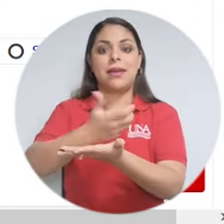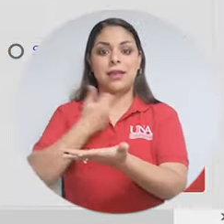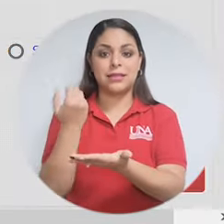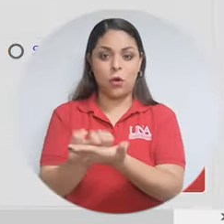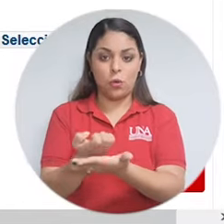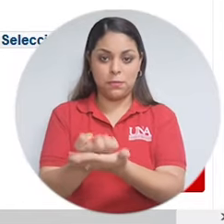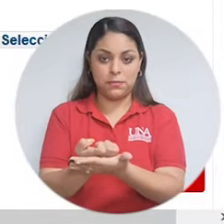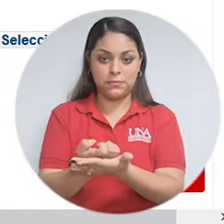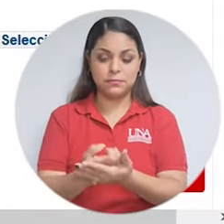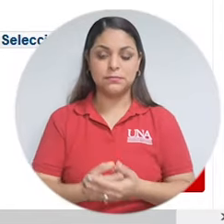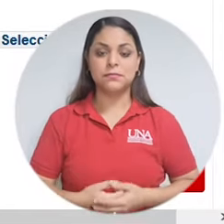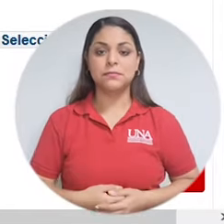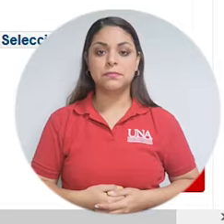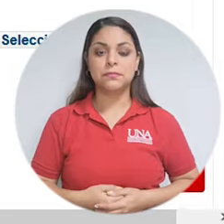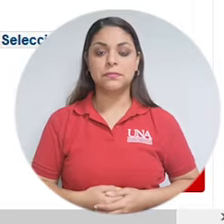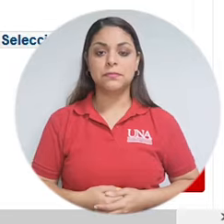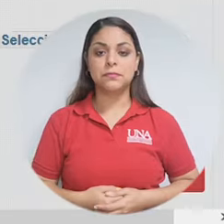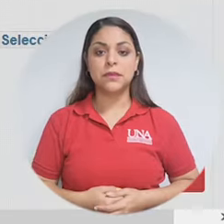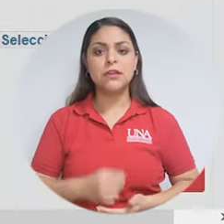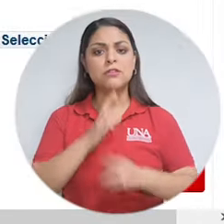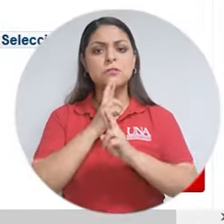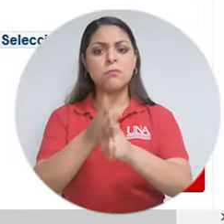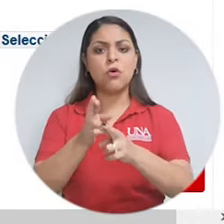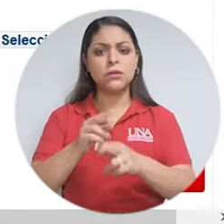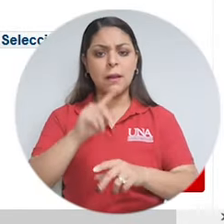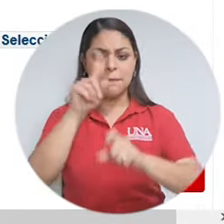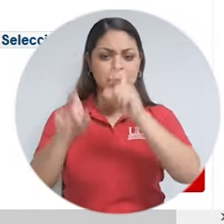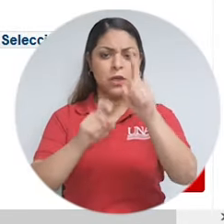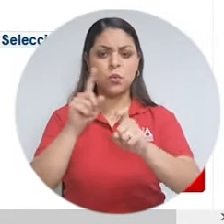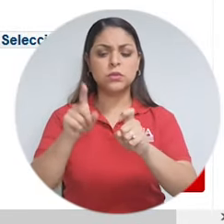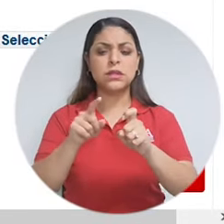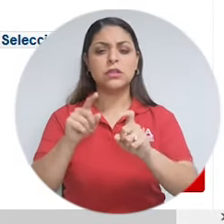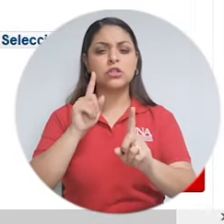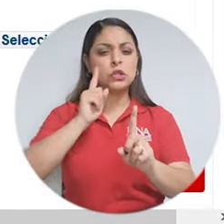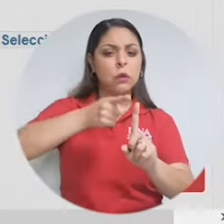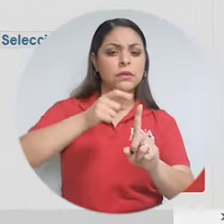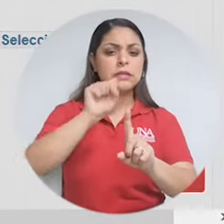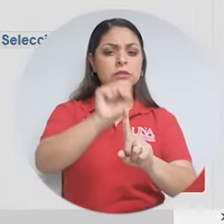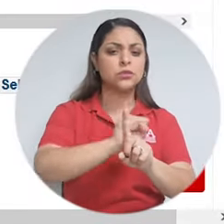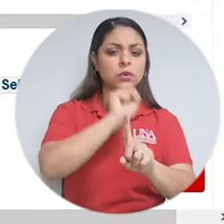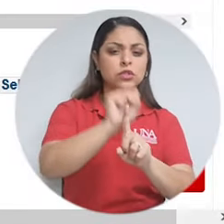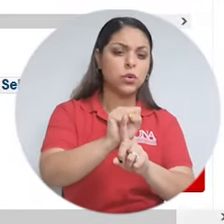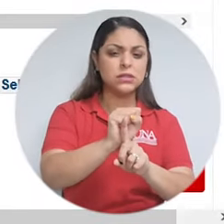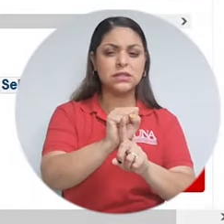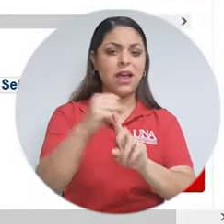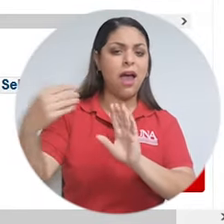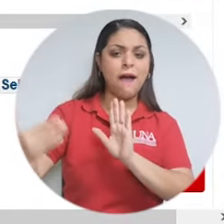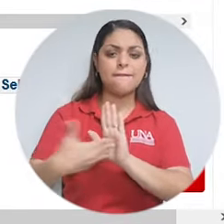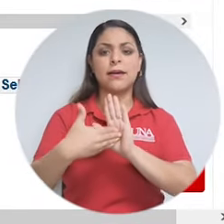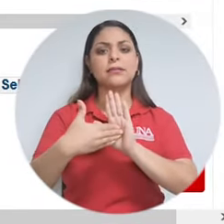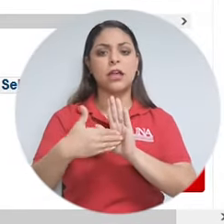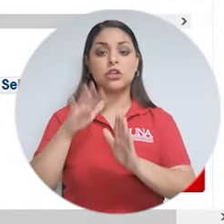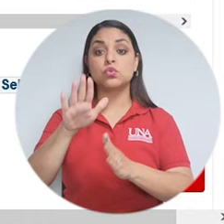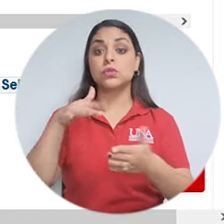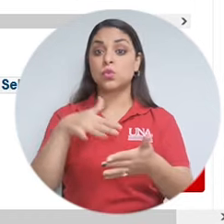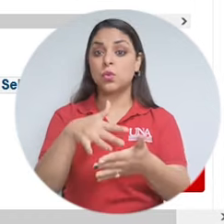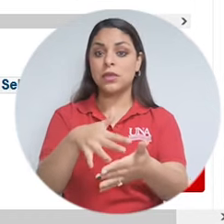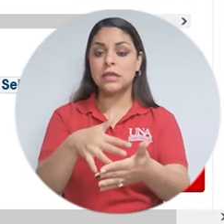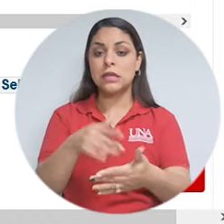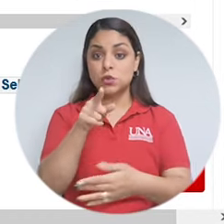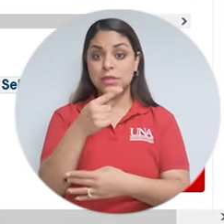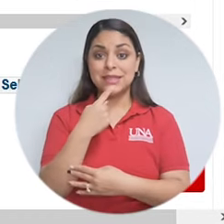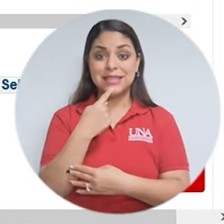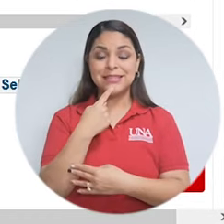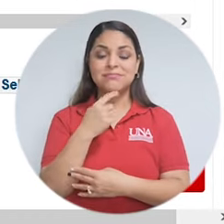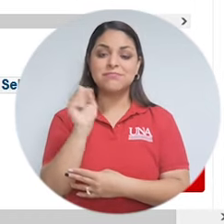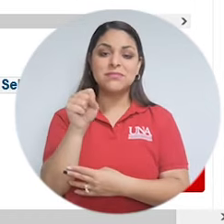familiar. Responda la pregunta sobre situaciones que afectan de forma directa sus estudios y en caso que